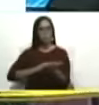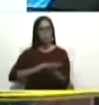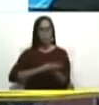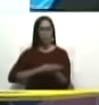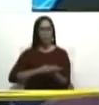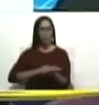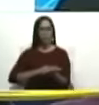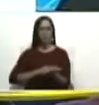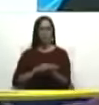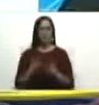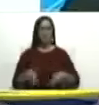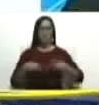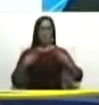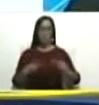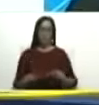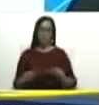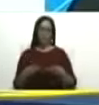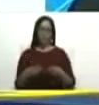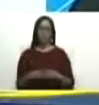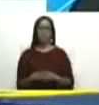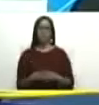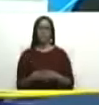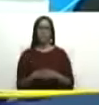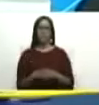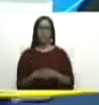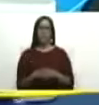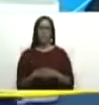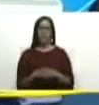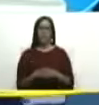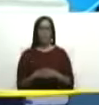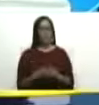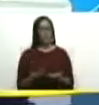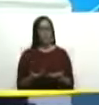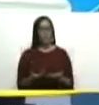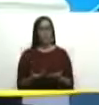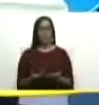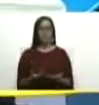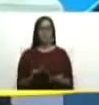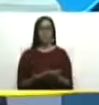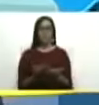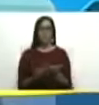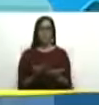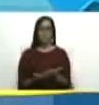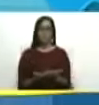creativas y sustentables.